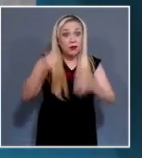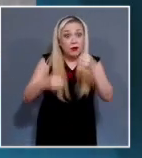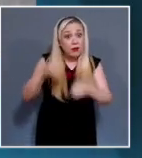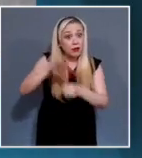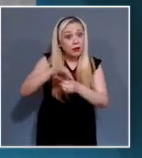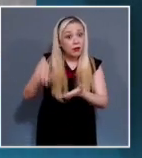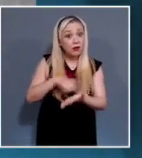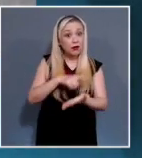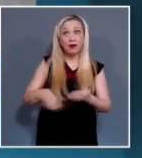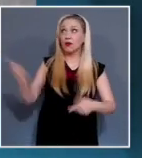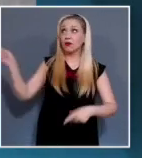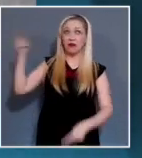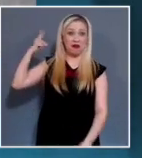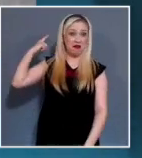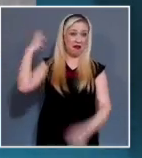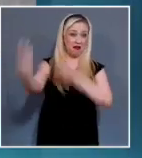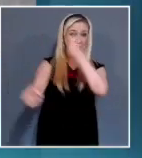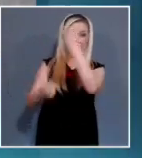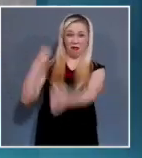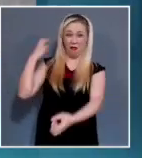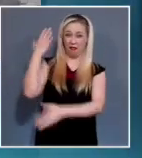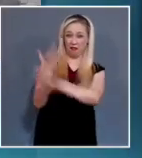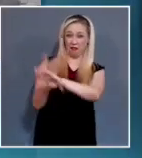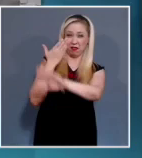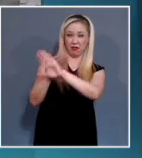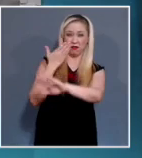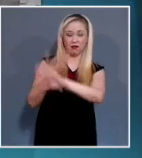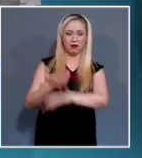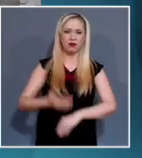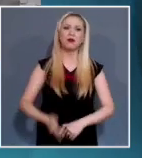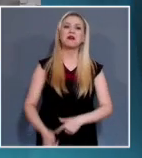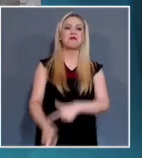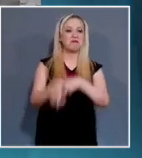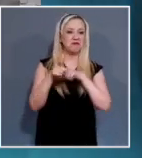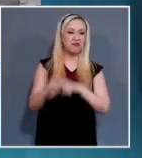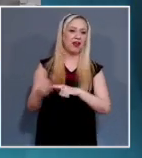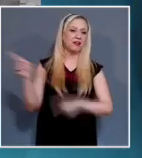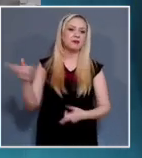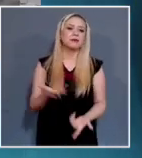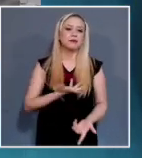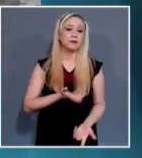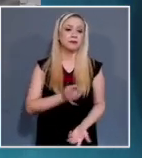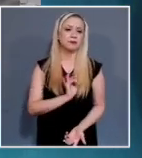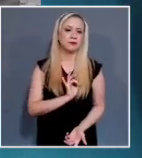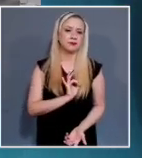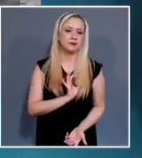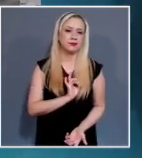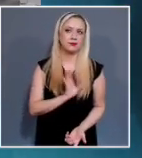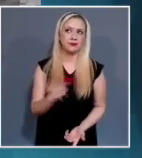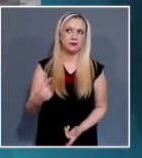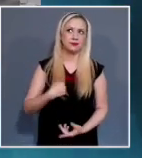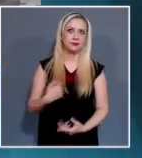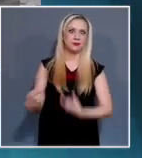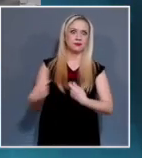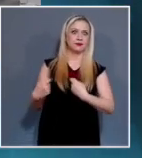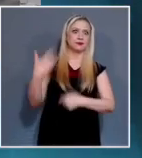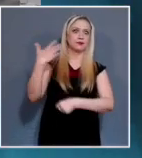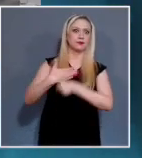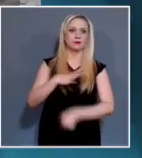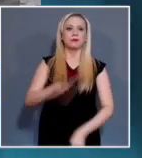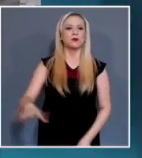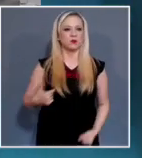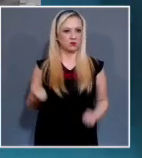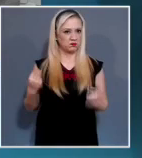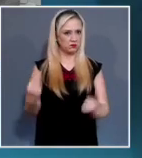satanizado reiteradamente y lo seguirá haciendo. El magistrado Felipe de la Mata Pizaña explicó que con dicho convenio, al menos